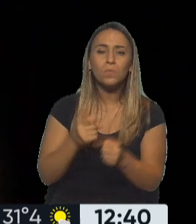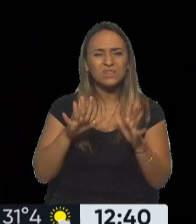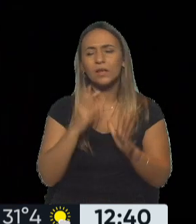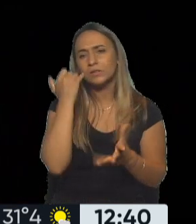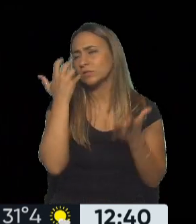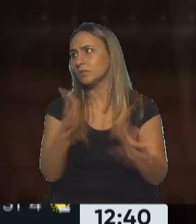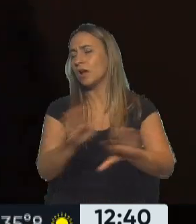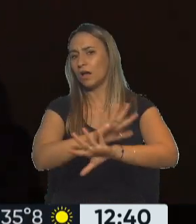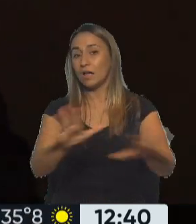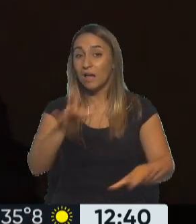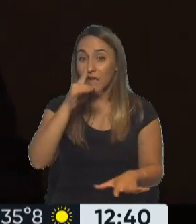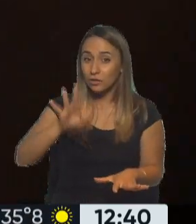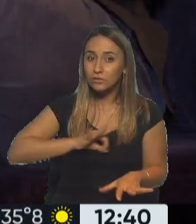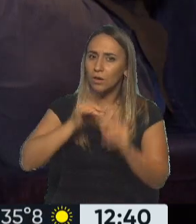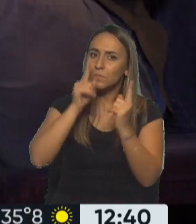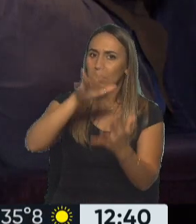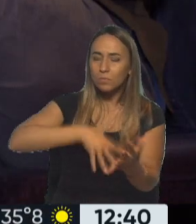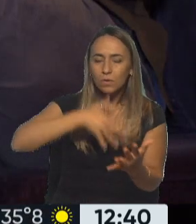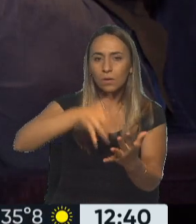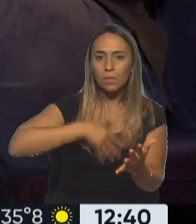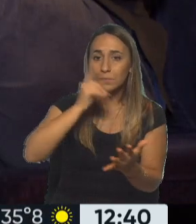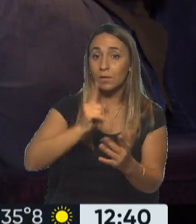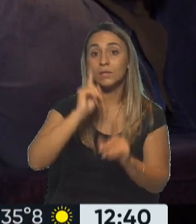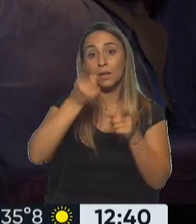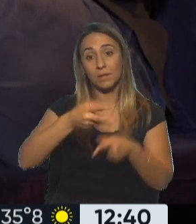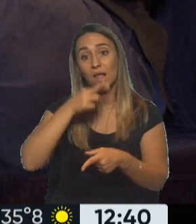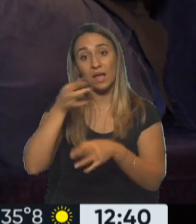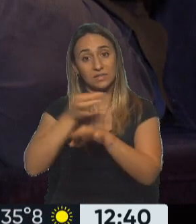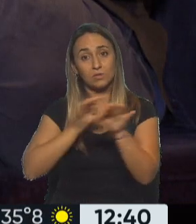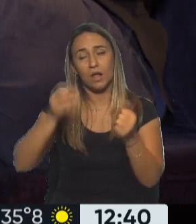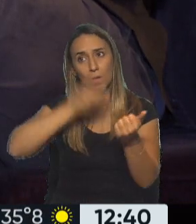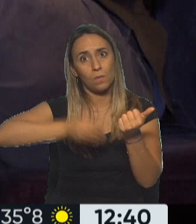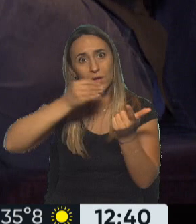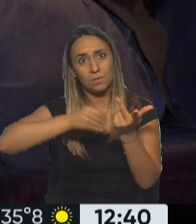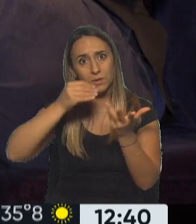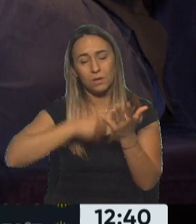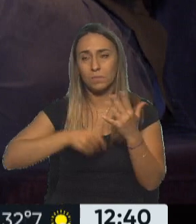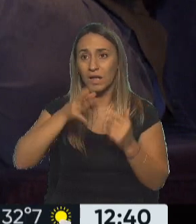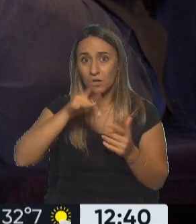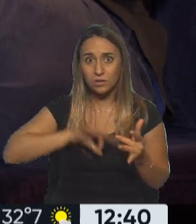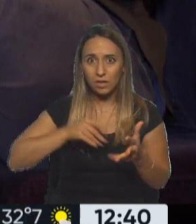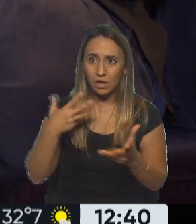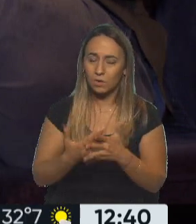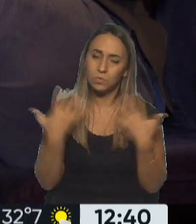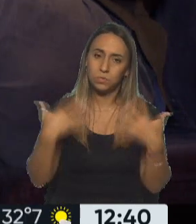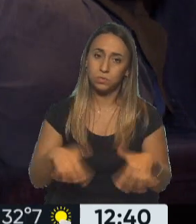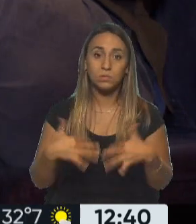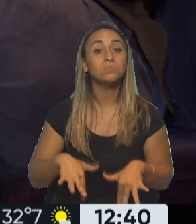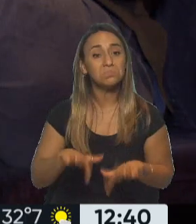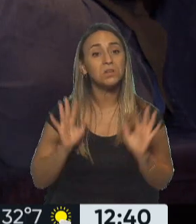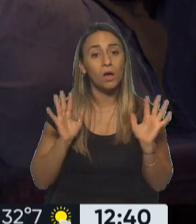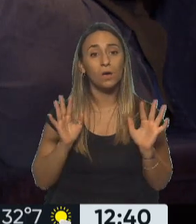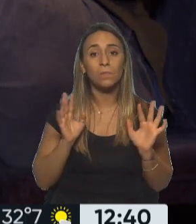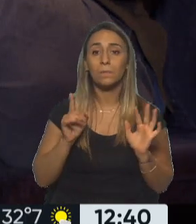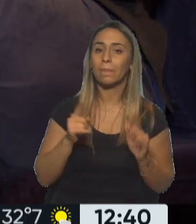mucho 14 años decir el mismo texto. Y comer aceitunas. Y comer aceitunas también. Y creo que nosotros sentimos eso ahora,